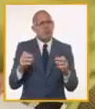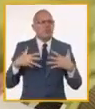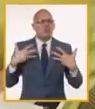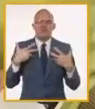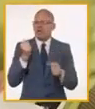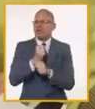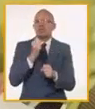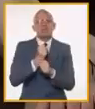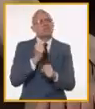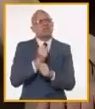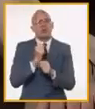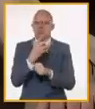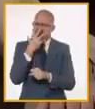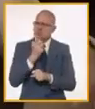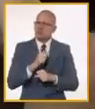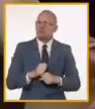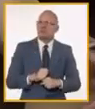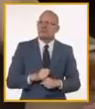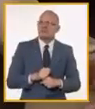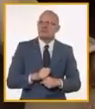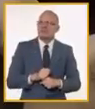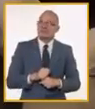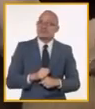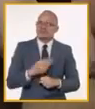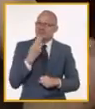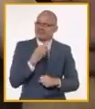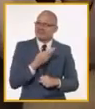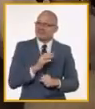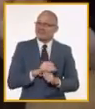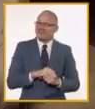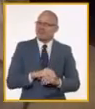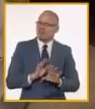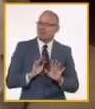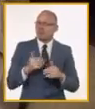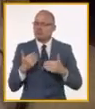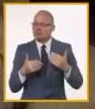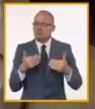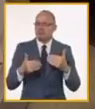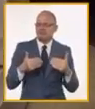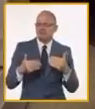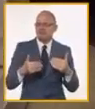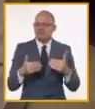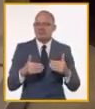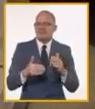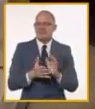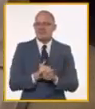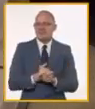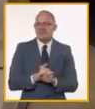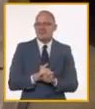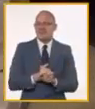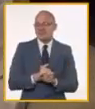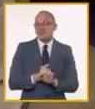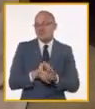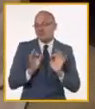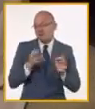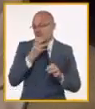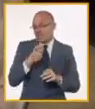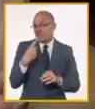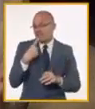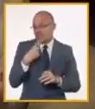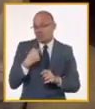Eso fue lo que le dije. Y después, ya yo, bueno, lo que me dijo Fidel, trabajo. Yo lo